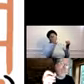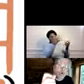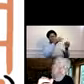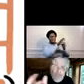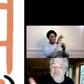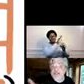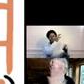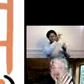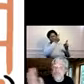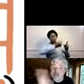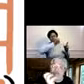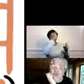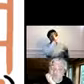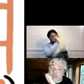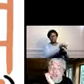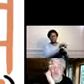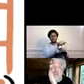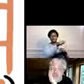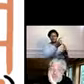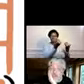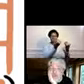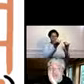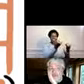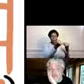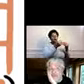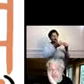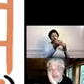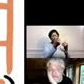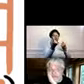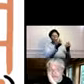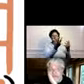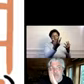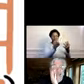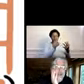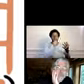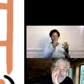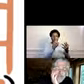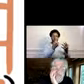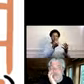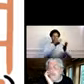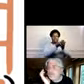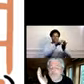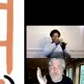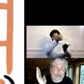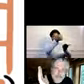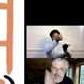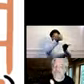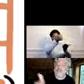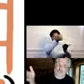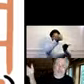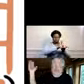suficientes personas en esta administración que lo entienden y algo que veremos en breve van a ser fondos aumentados.